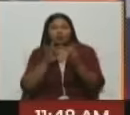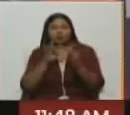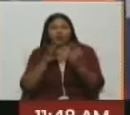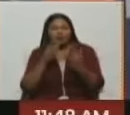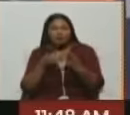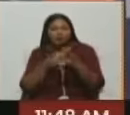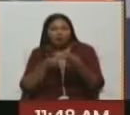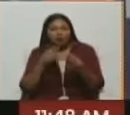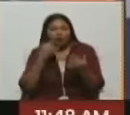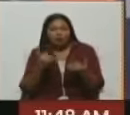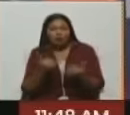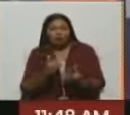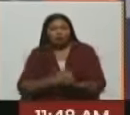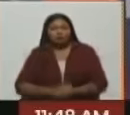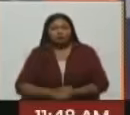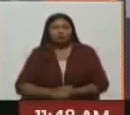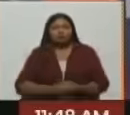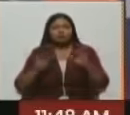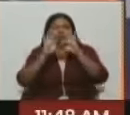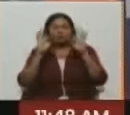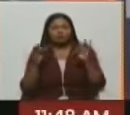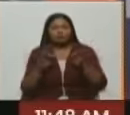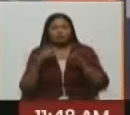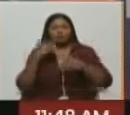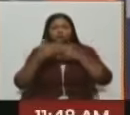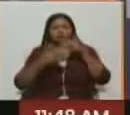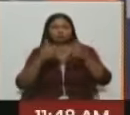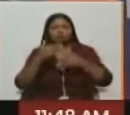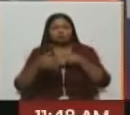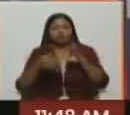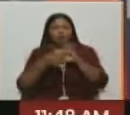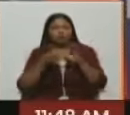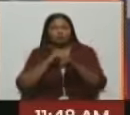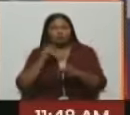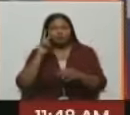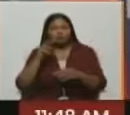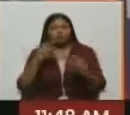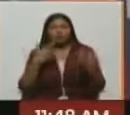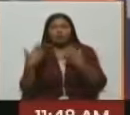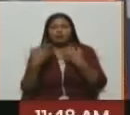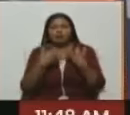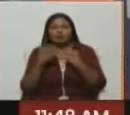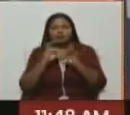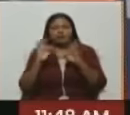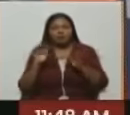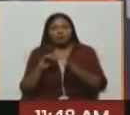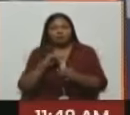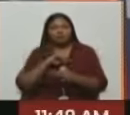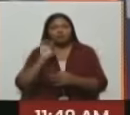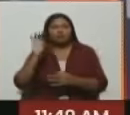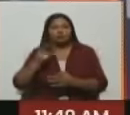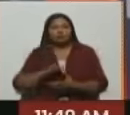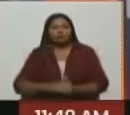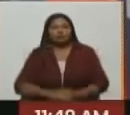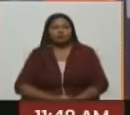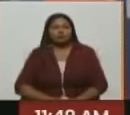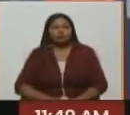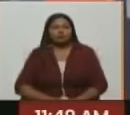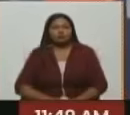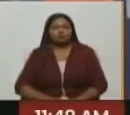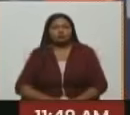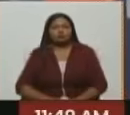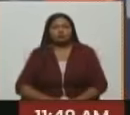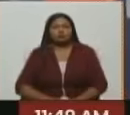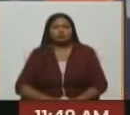he dicho, de forma secuencial a la guerra híbrida contra nuestro país, que ha padecido 25 años